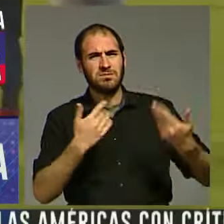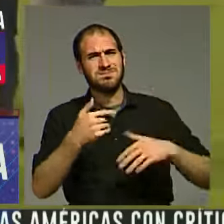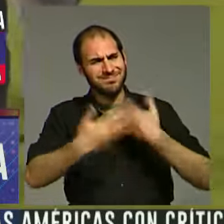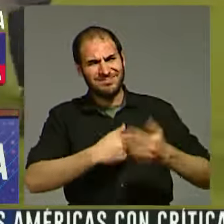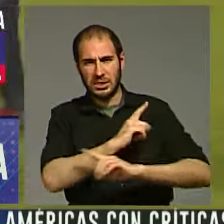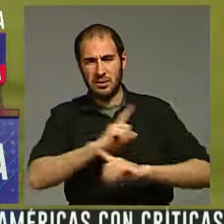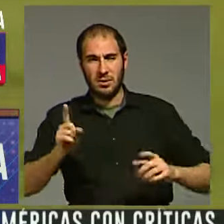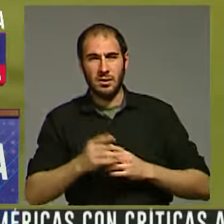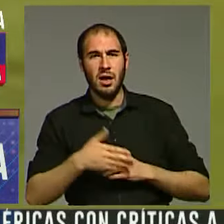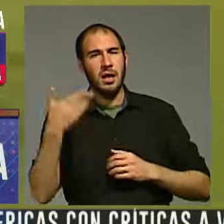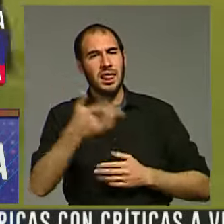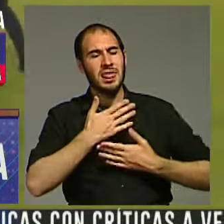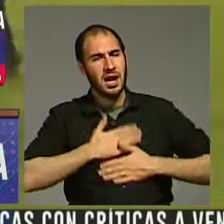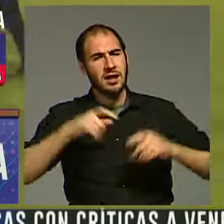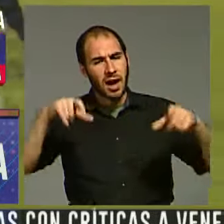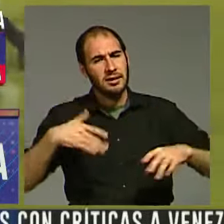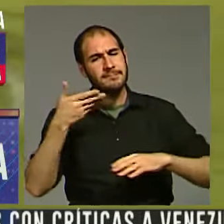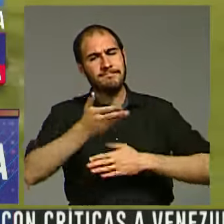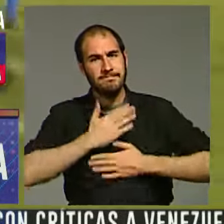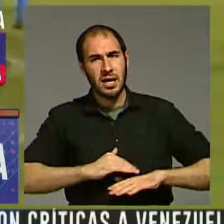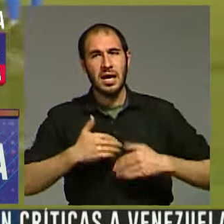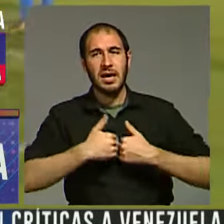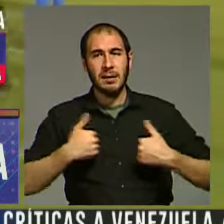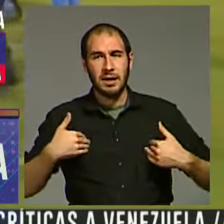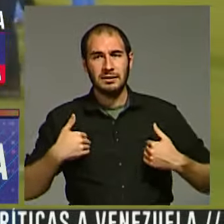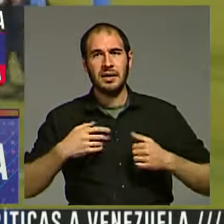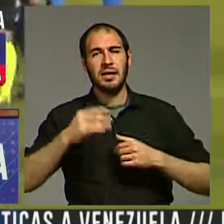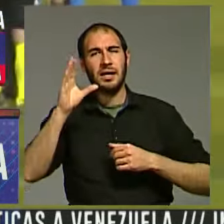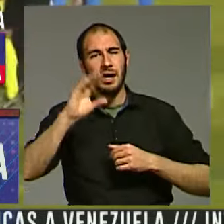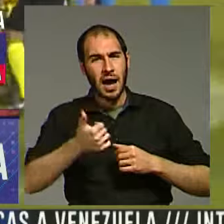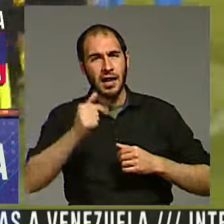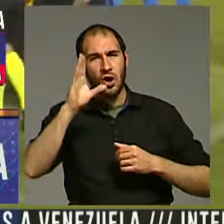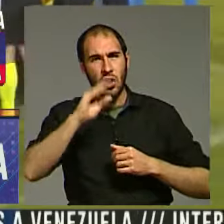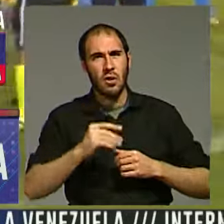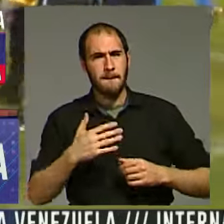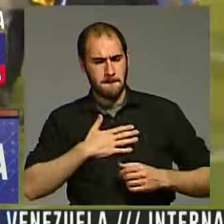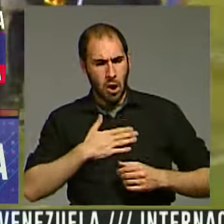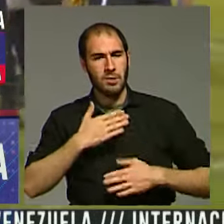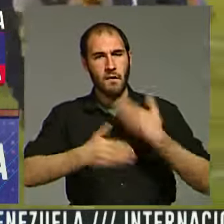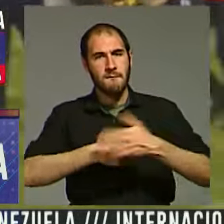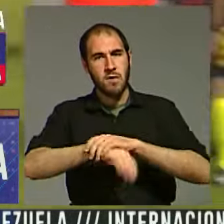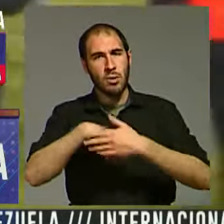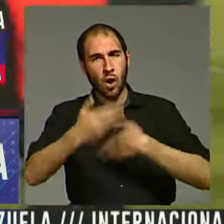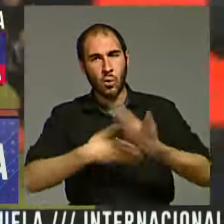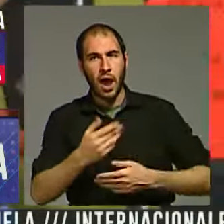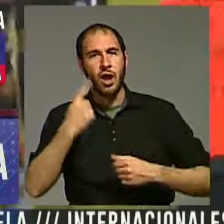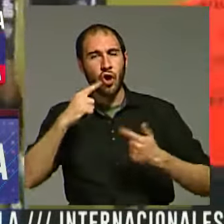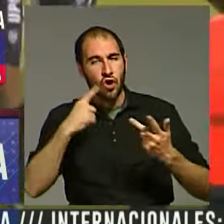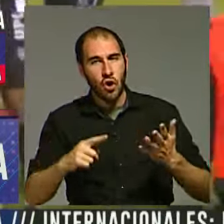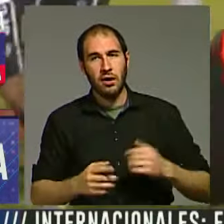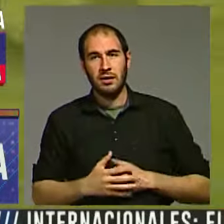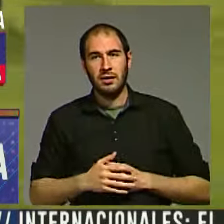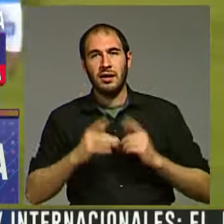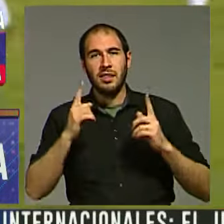líos, que vaya tranquilo a la cancha. Gimnasia tiene que ganar el lunes de la noche con sus armas, jugando al fútbol, haciendo goles